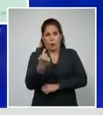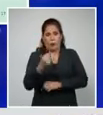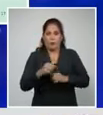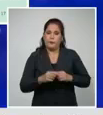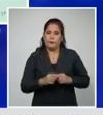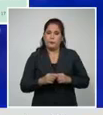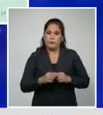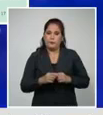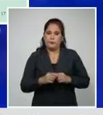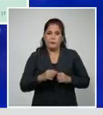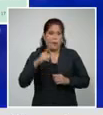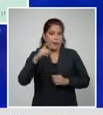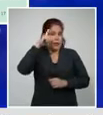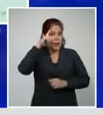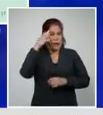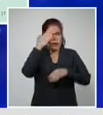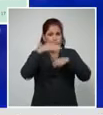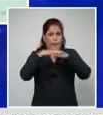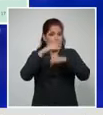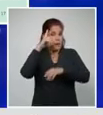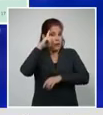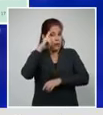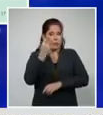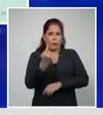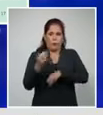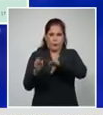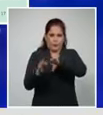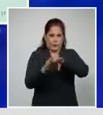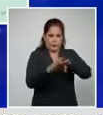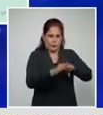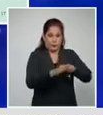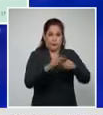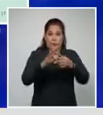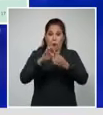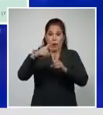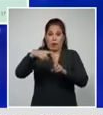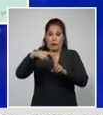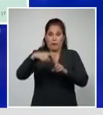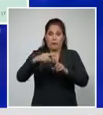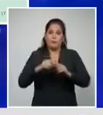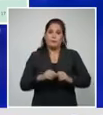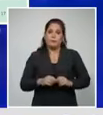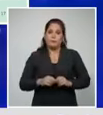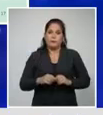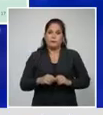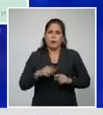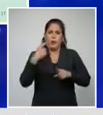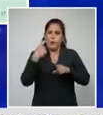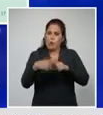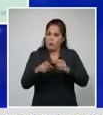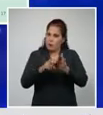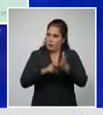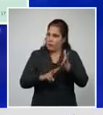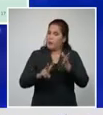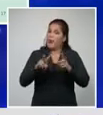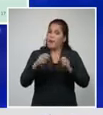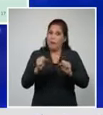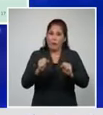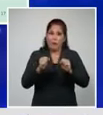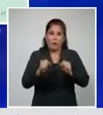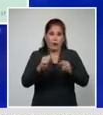Guantánamo confirma 11 casos autóctonos ayer. Esta es otra provincia que después de la fuerte